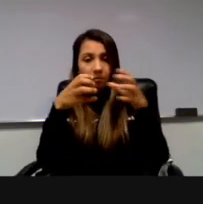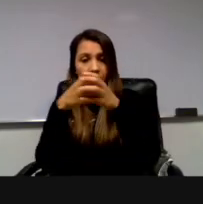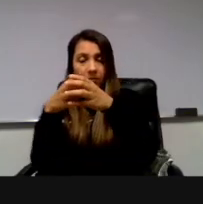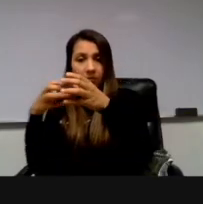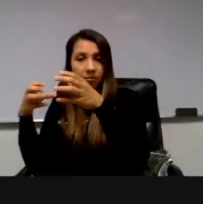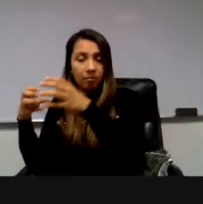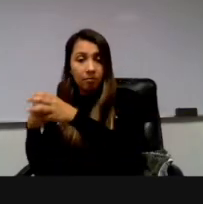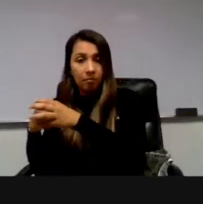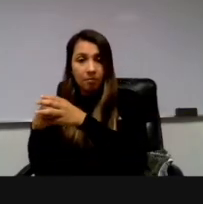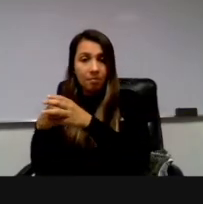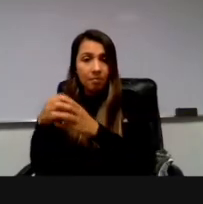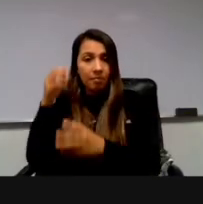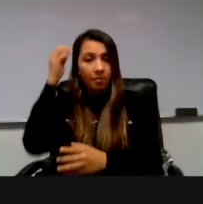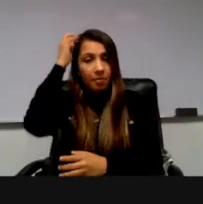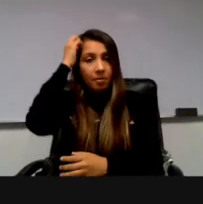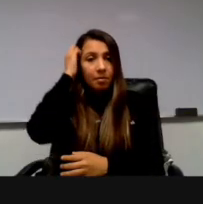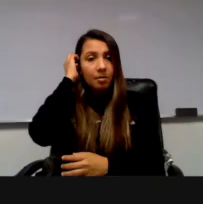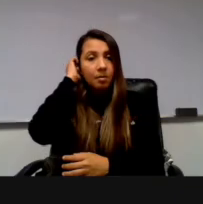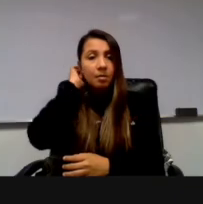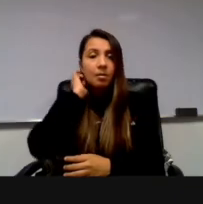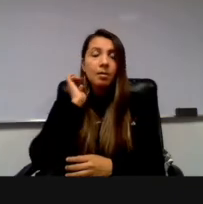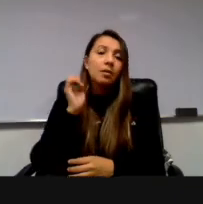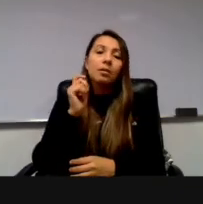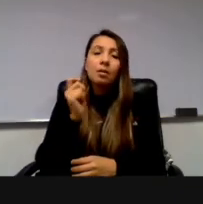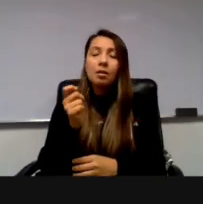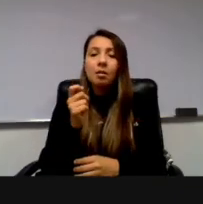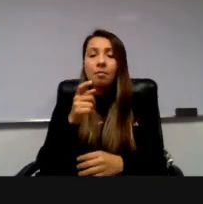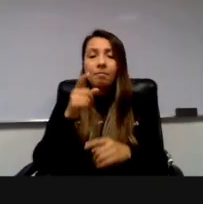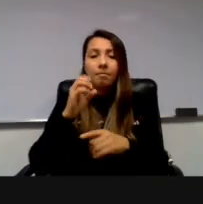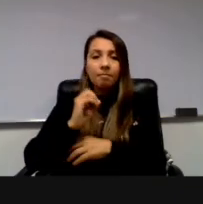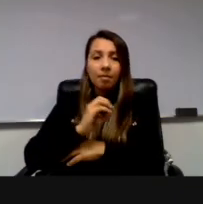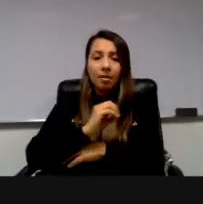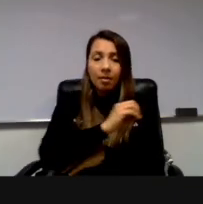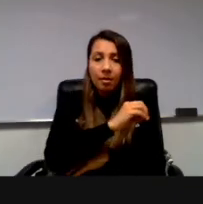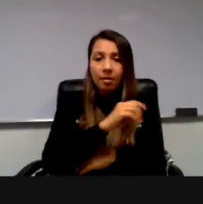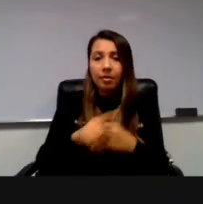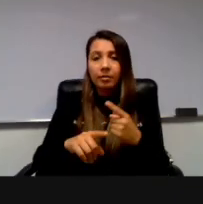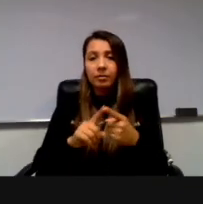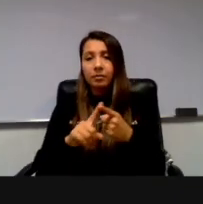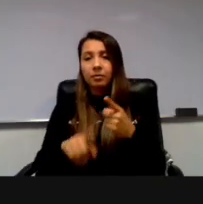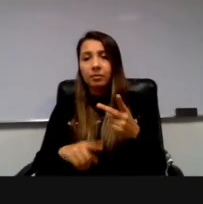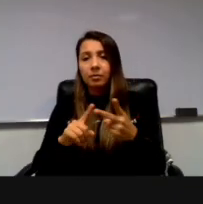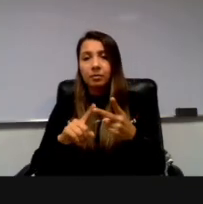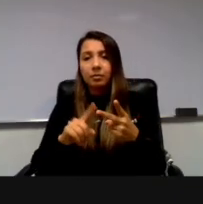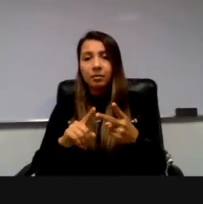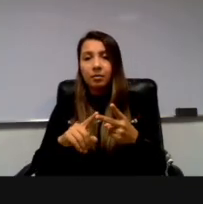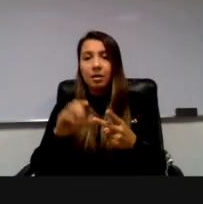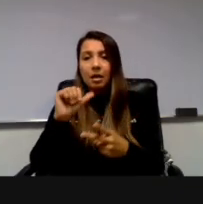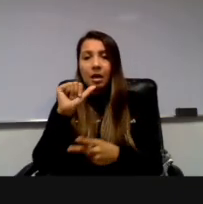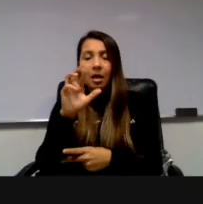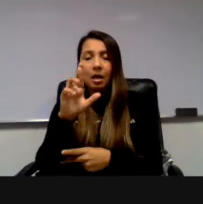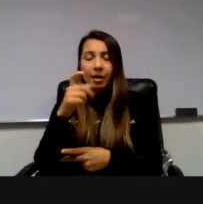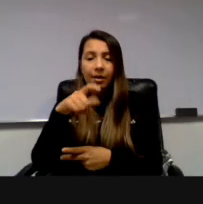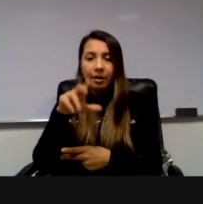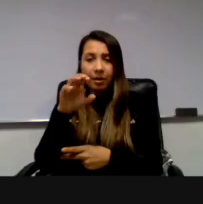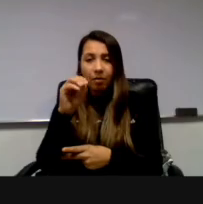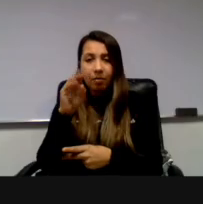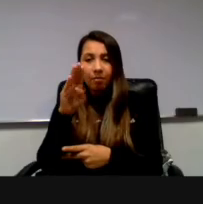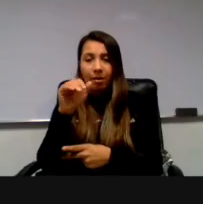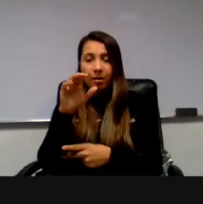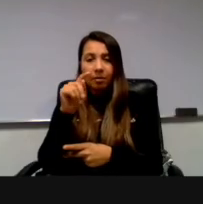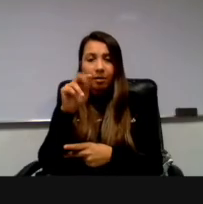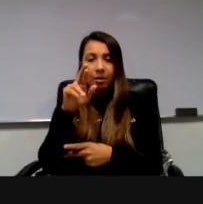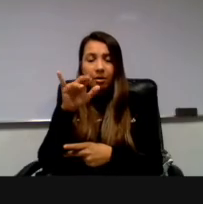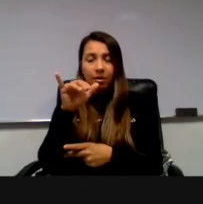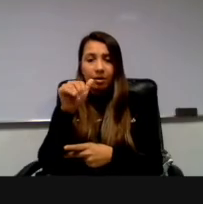grandes linajes, ¿no? Que son las bacterias, las arqueobacterias, como se conocían en aquel entonces, y